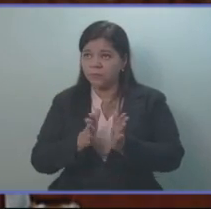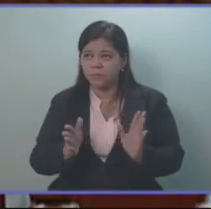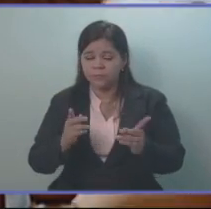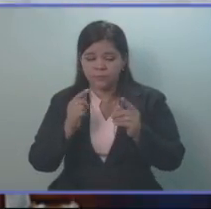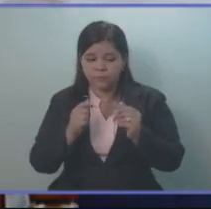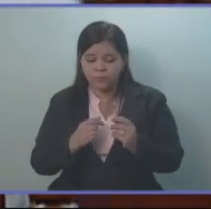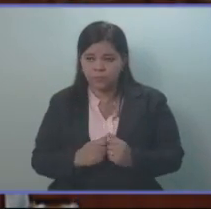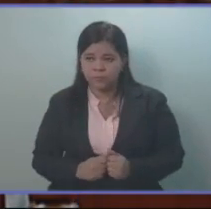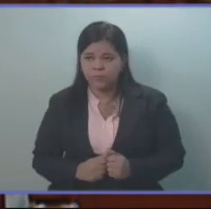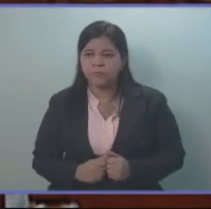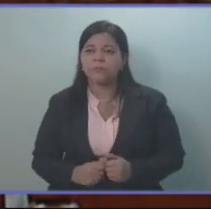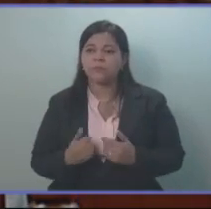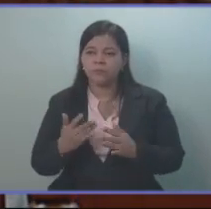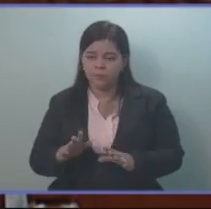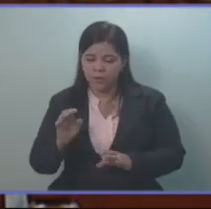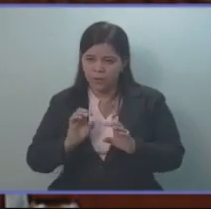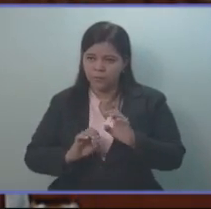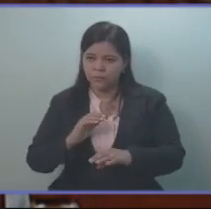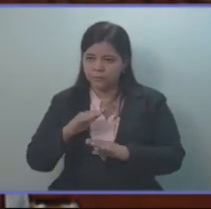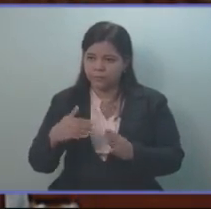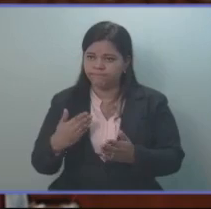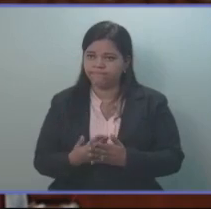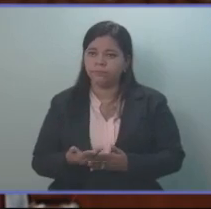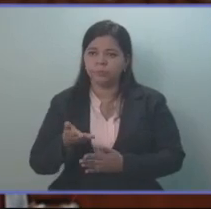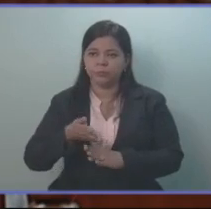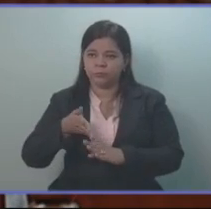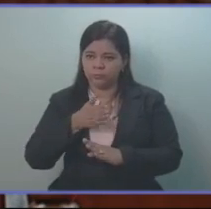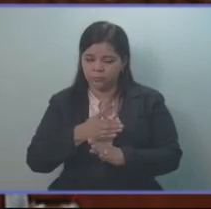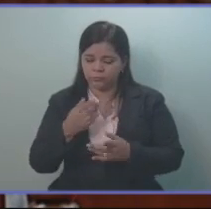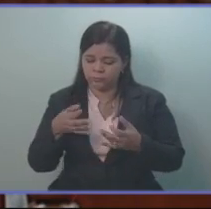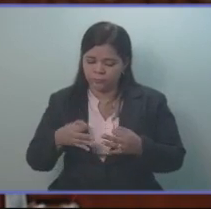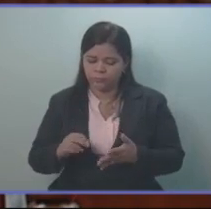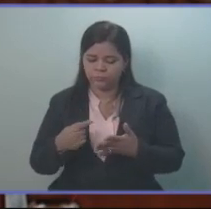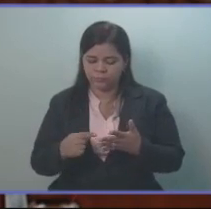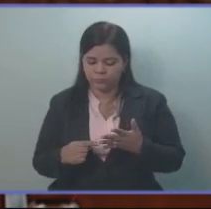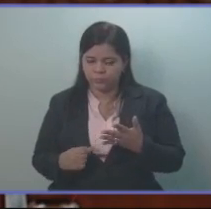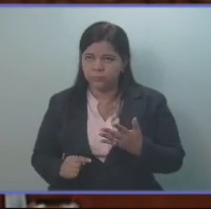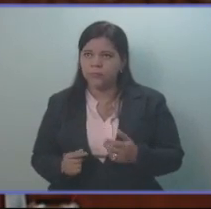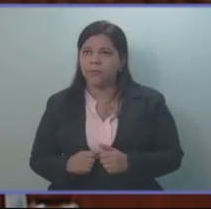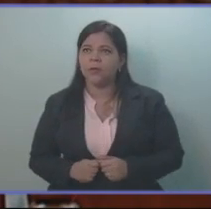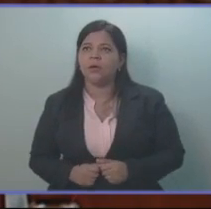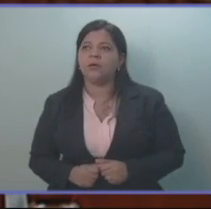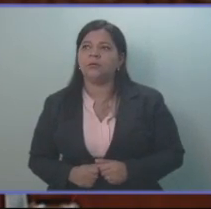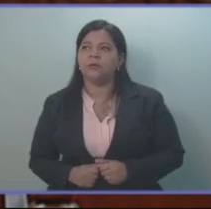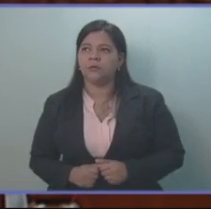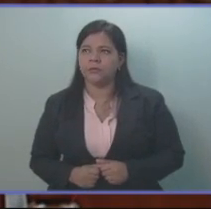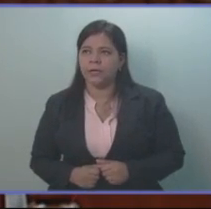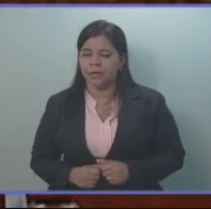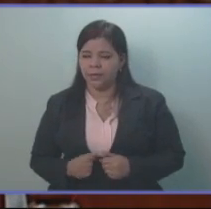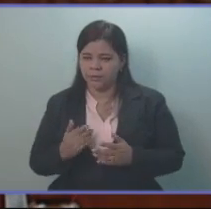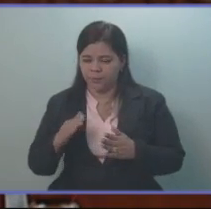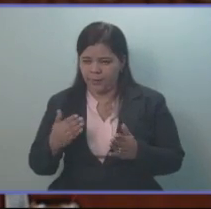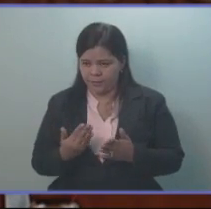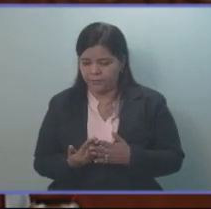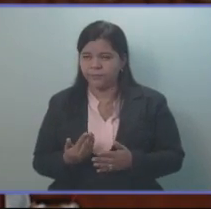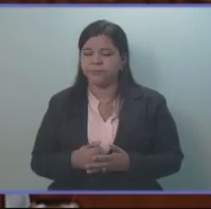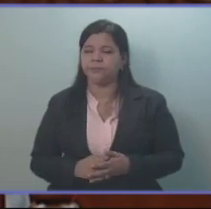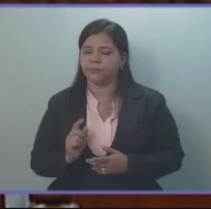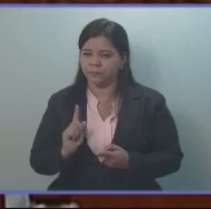ha evaluado los inmuebles antes relacionados de la siguiente manera. El primero,